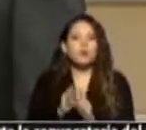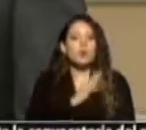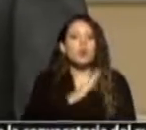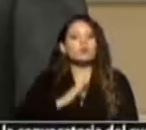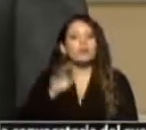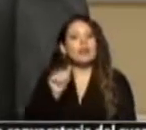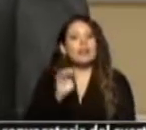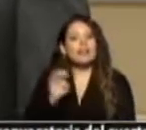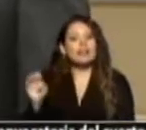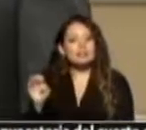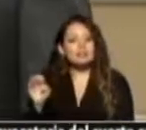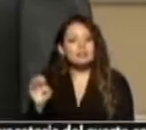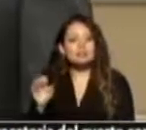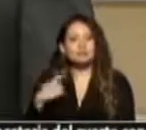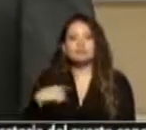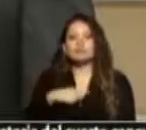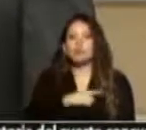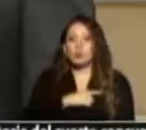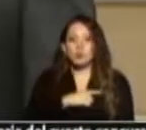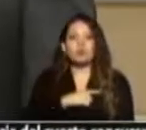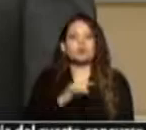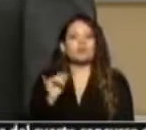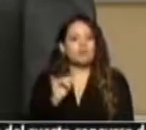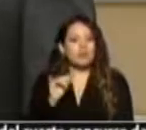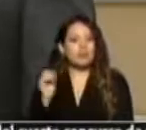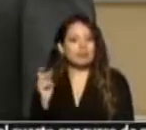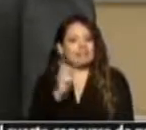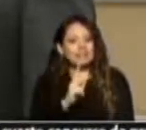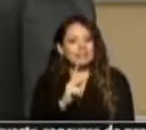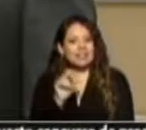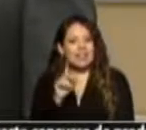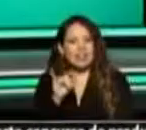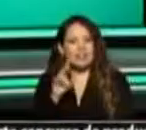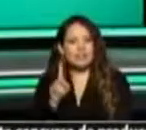Gobierno de la Autoridad de Energía Eléctrica y nosotros regresamos al estudio con los compañeros. Adelante.